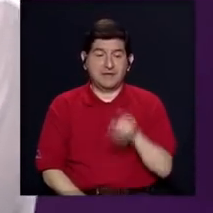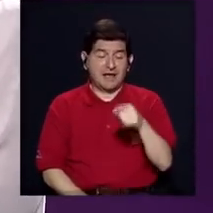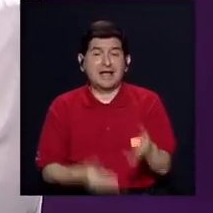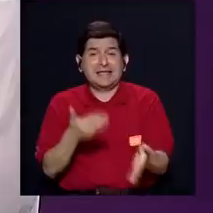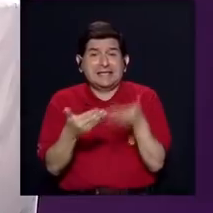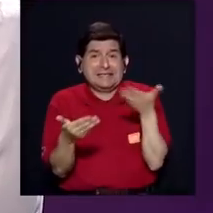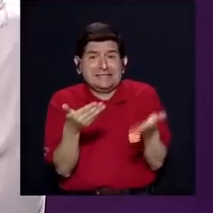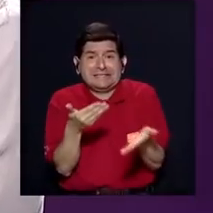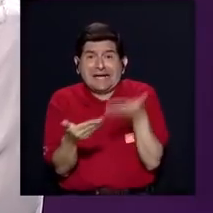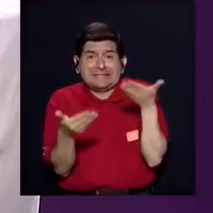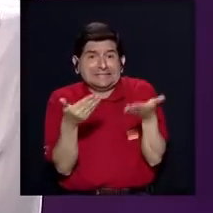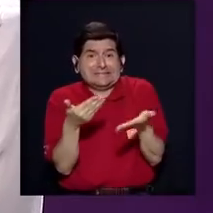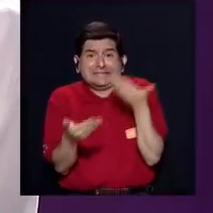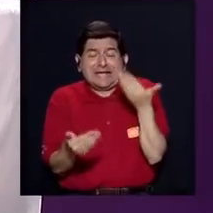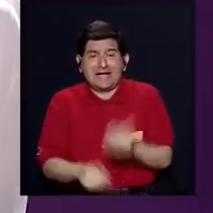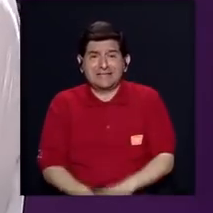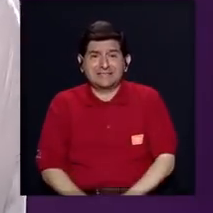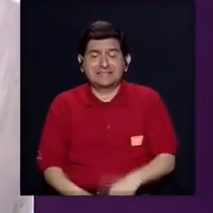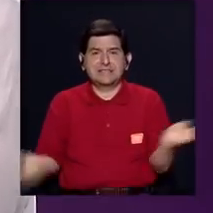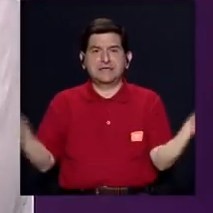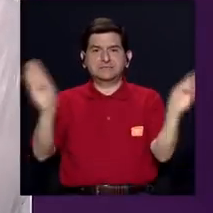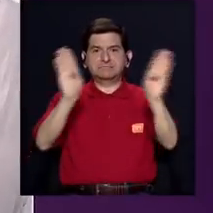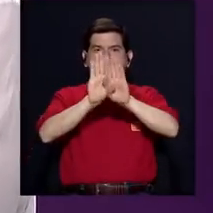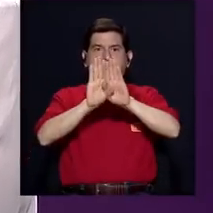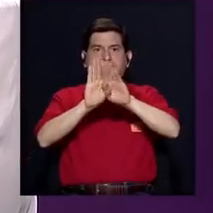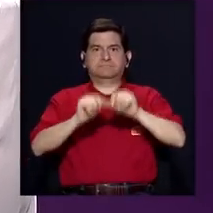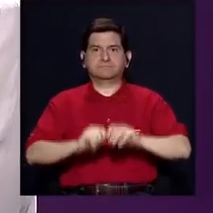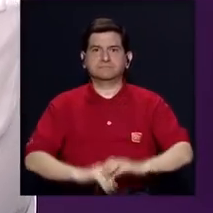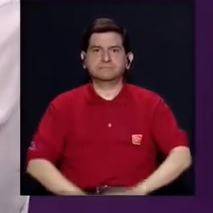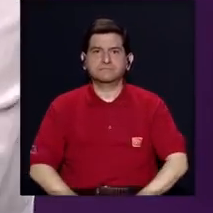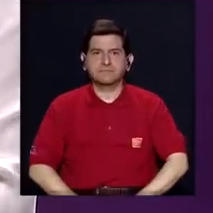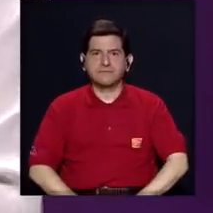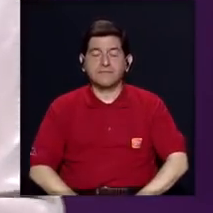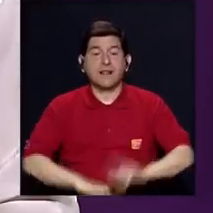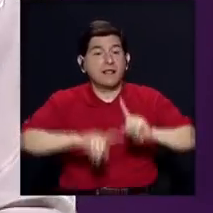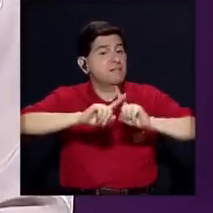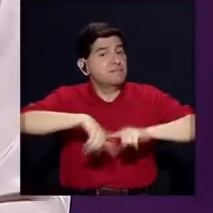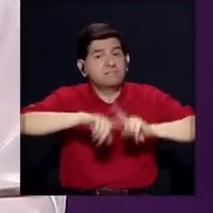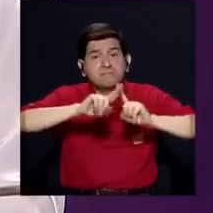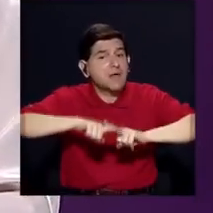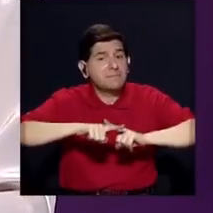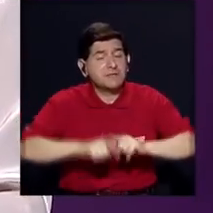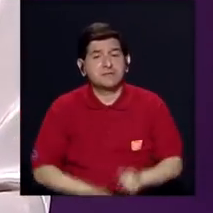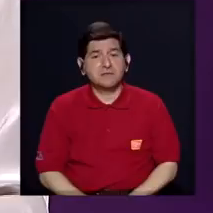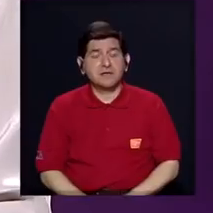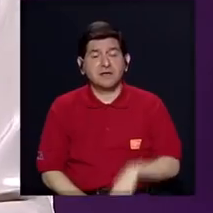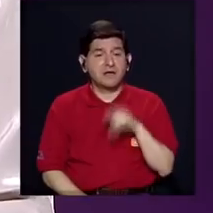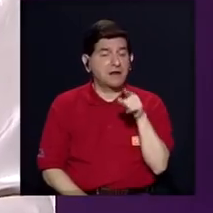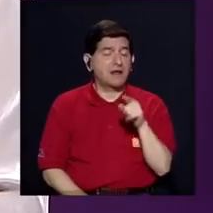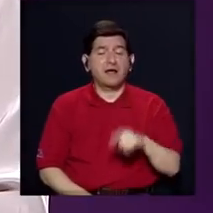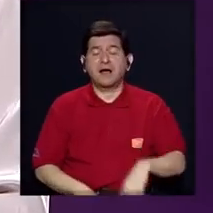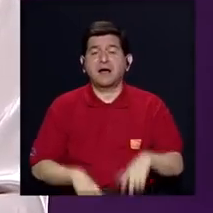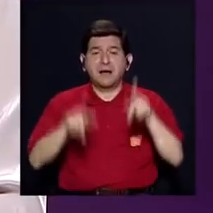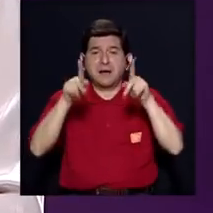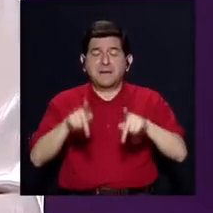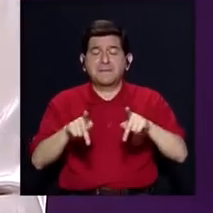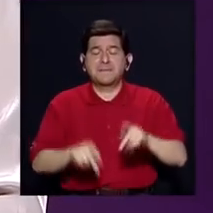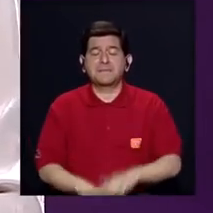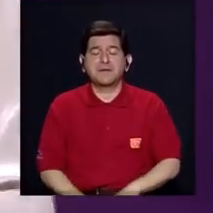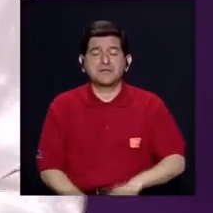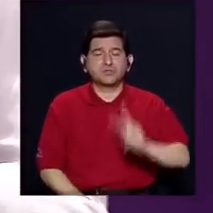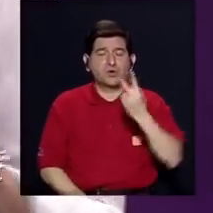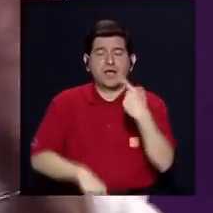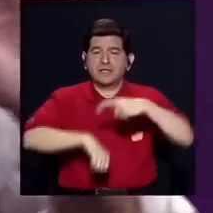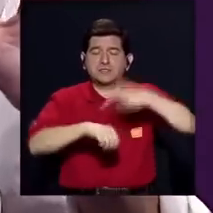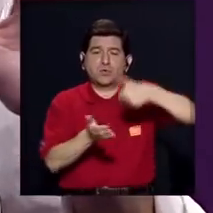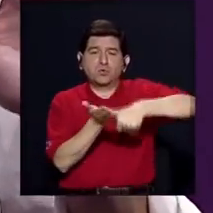punto de ser cerrada dependiendo de lo que hubiera sido el el resultado de la segunda